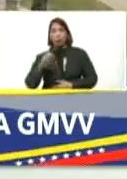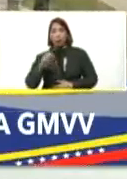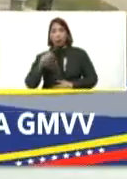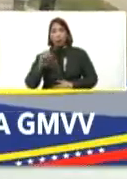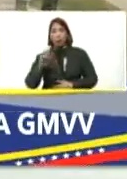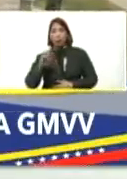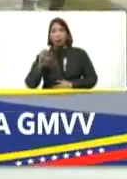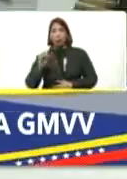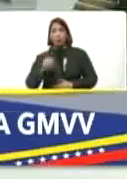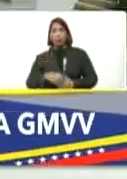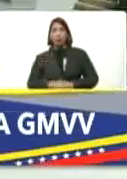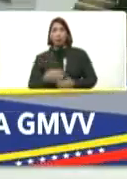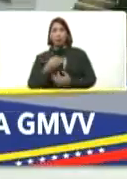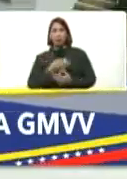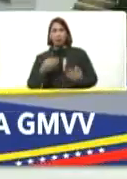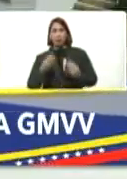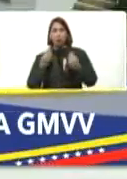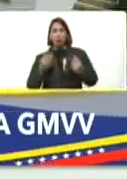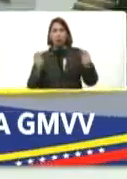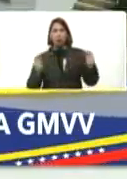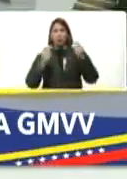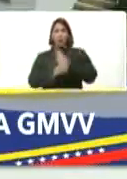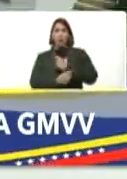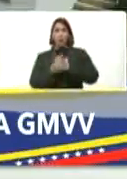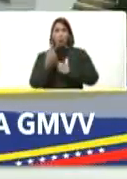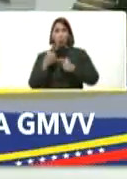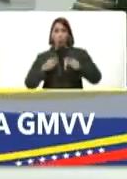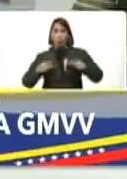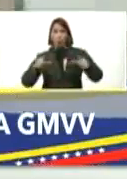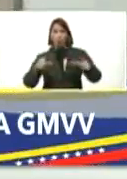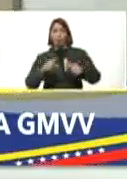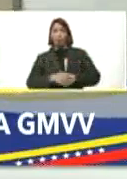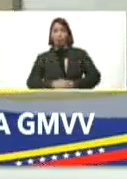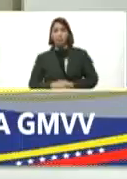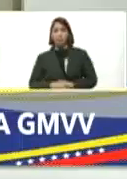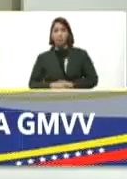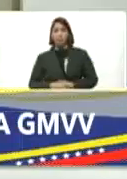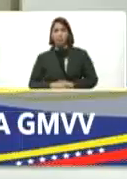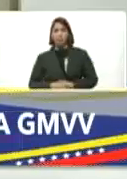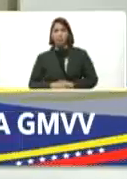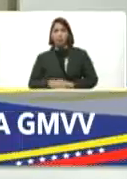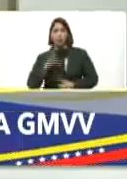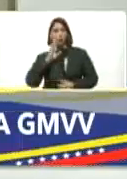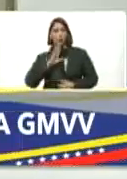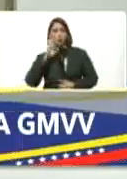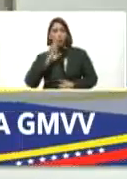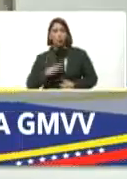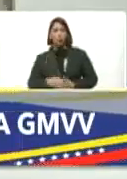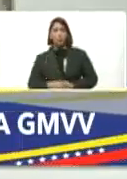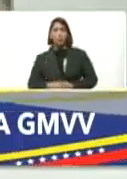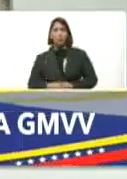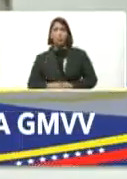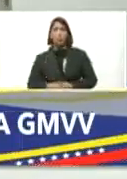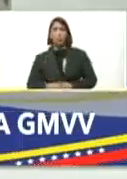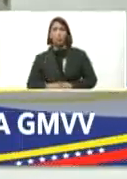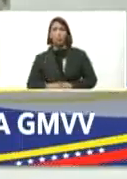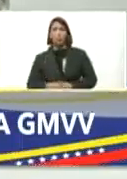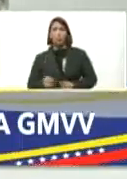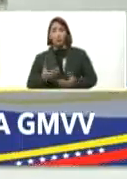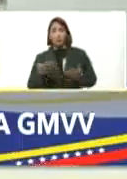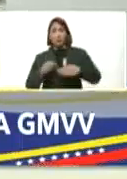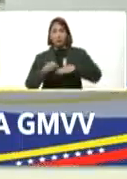Extraordinario. ¿Cómo transformaron unas zonas que estaban contaminadas allá en la isla